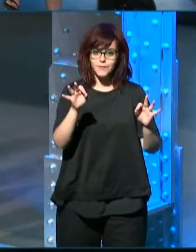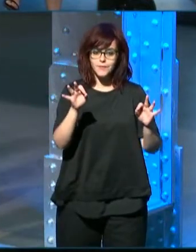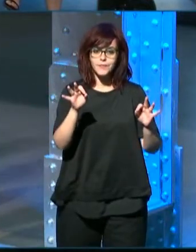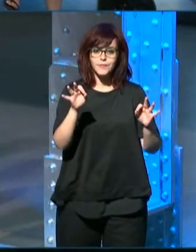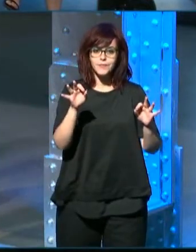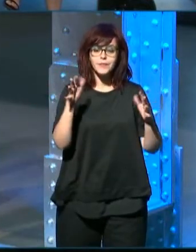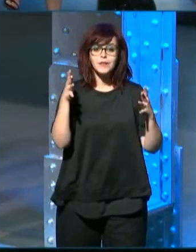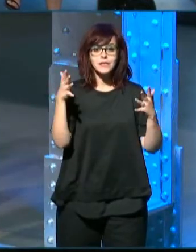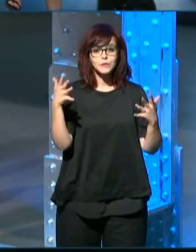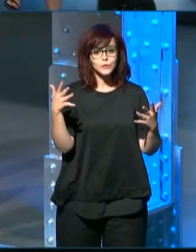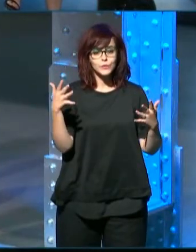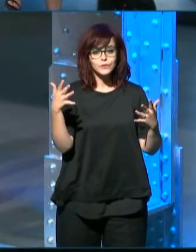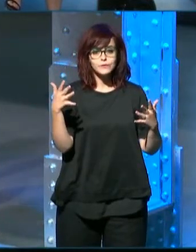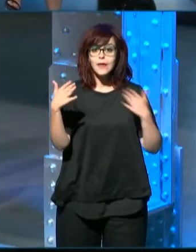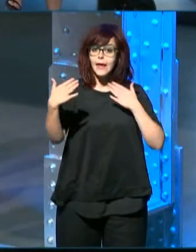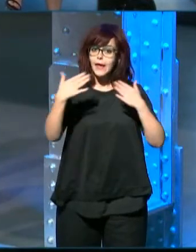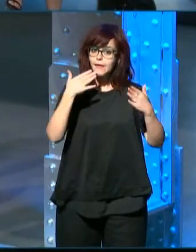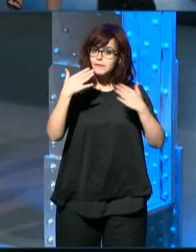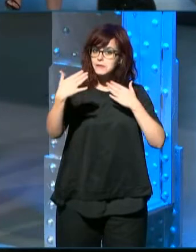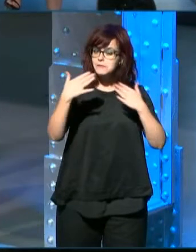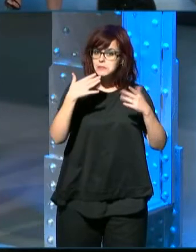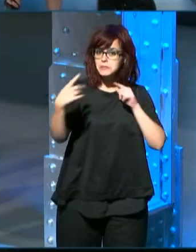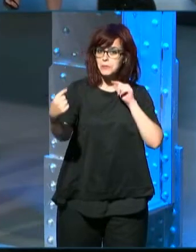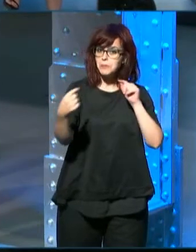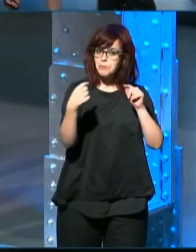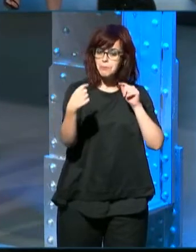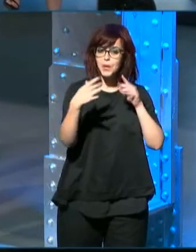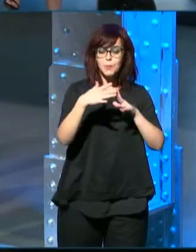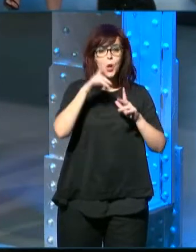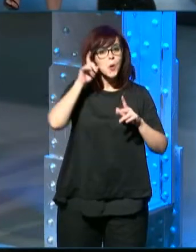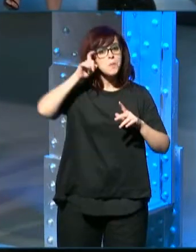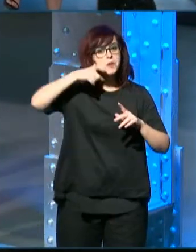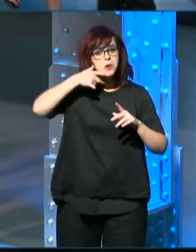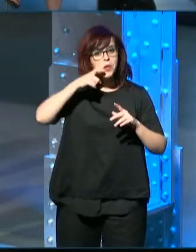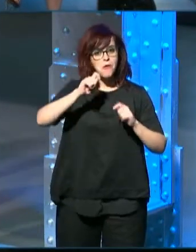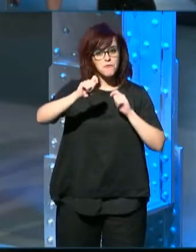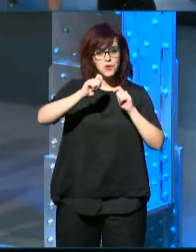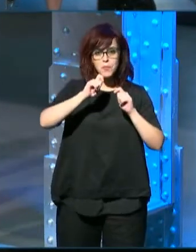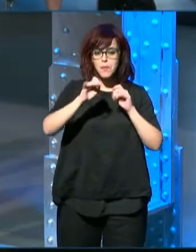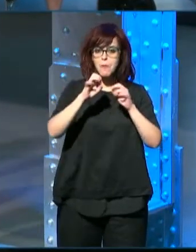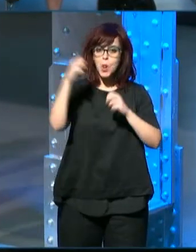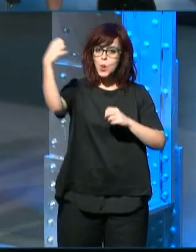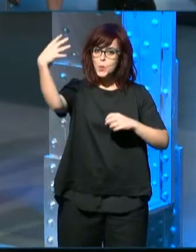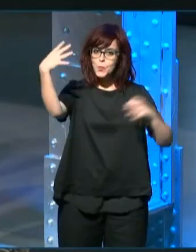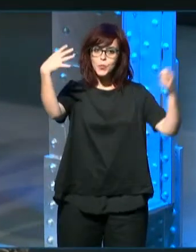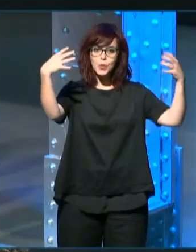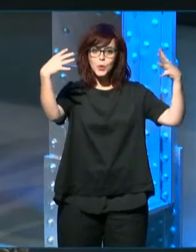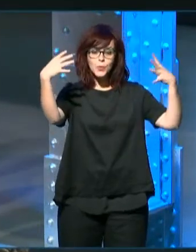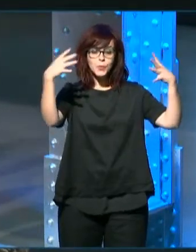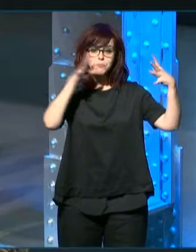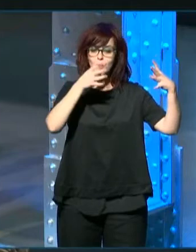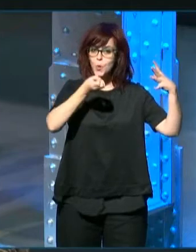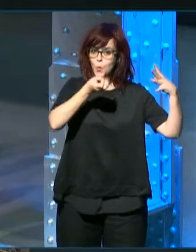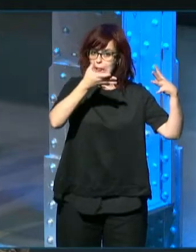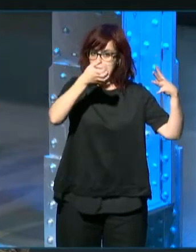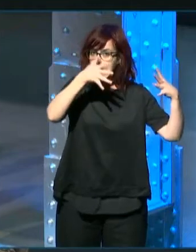de la entrevista y mientras les poníamos los micrófonos o poníamos las luces, les contábamos un poquito. Y igual